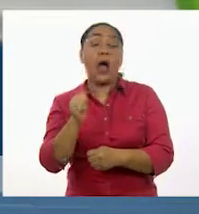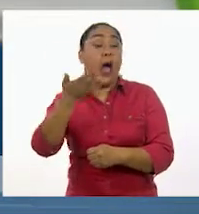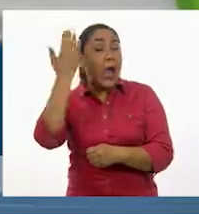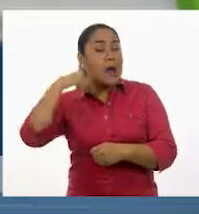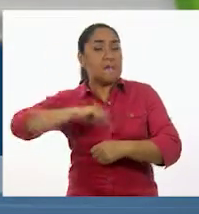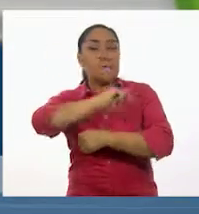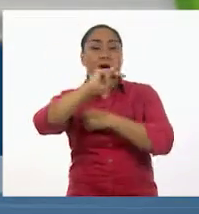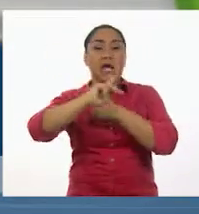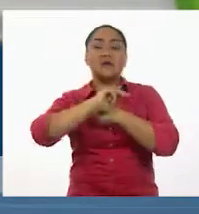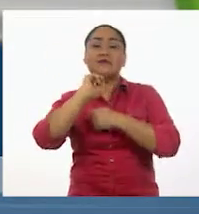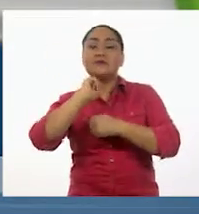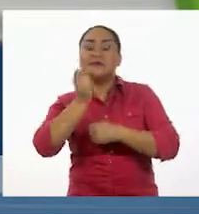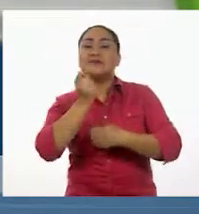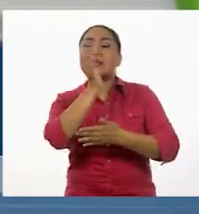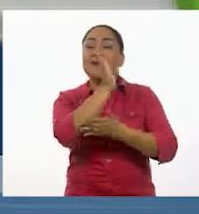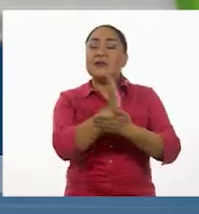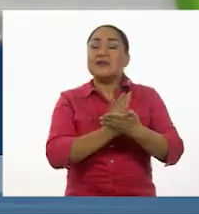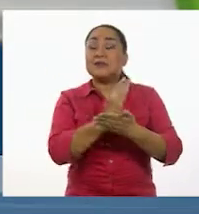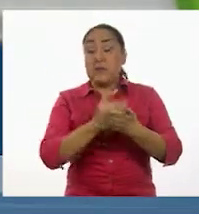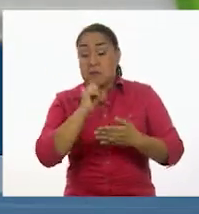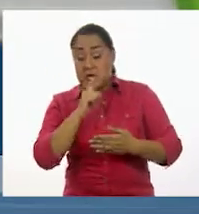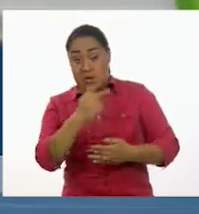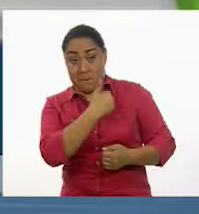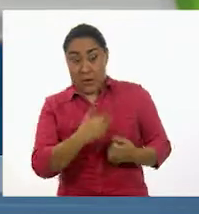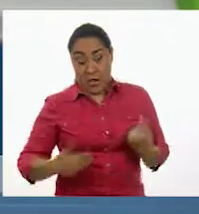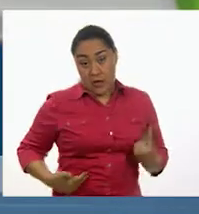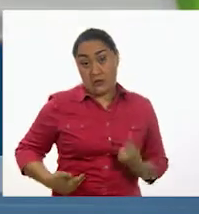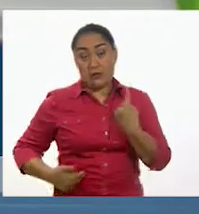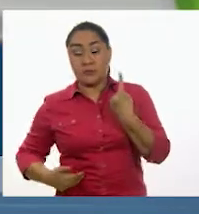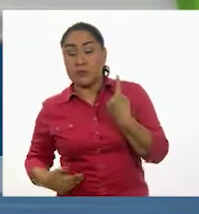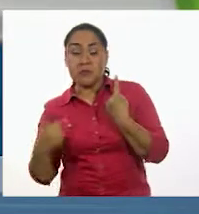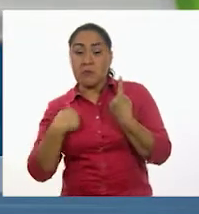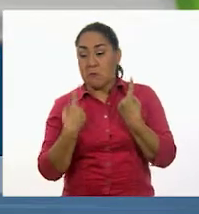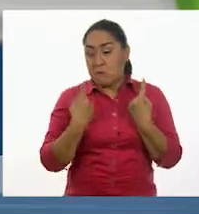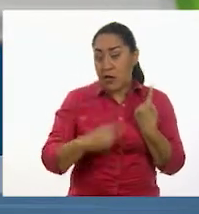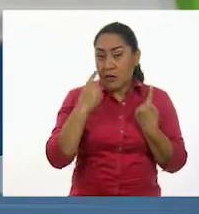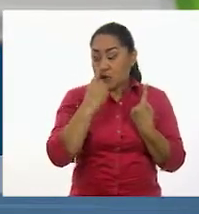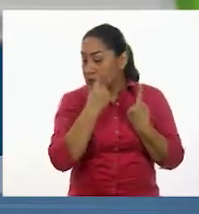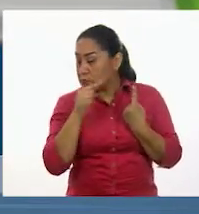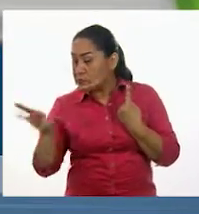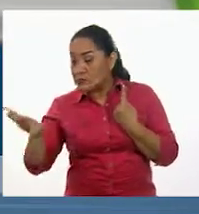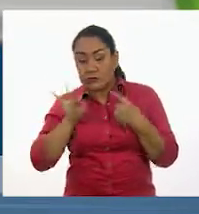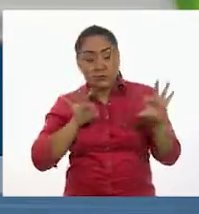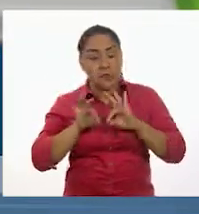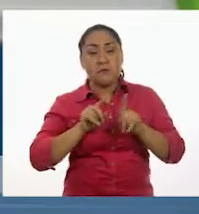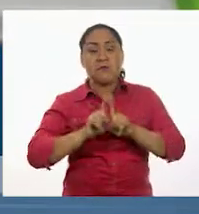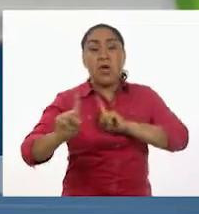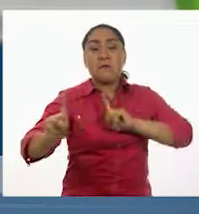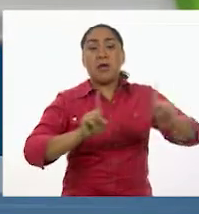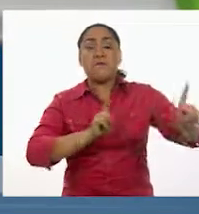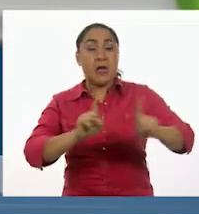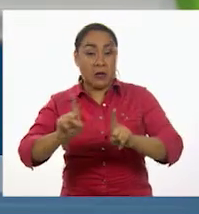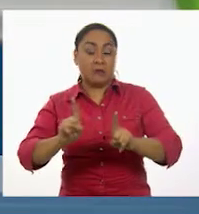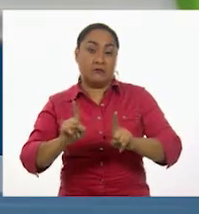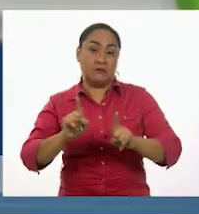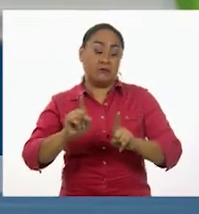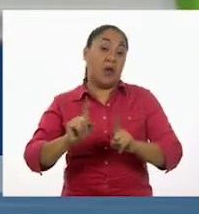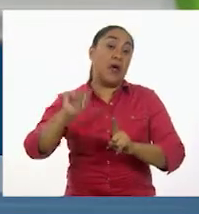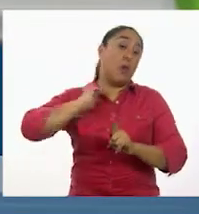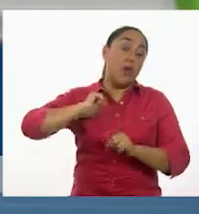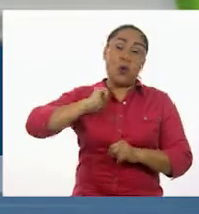departamentos, donde era el mismo presidente el que ponía los gobernantes y no el pueblo, era el que votaba por